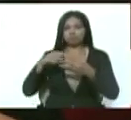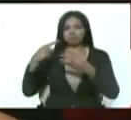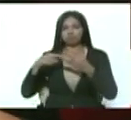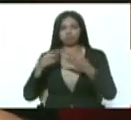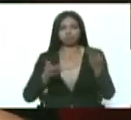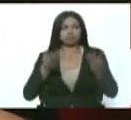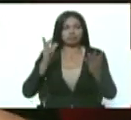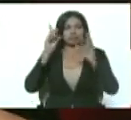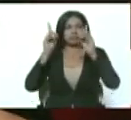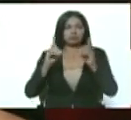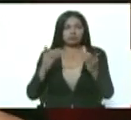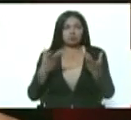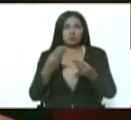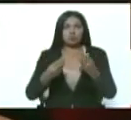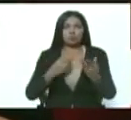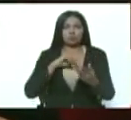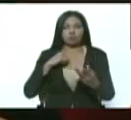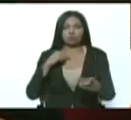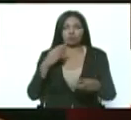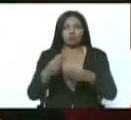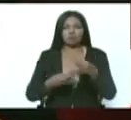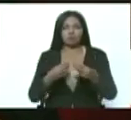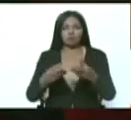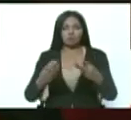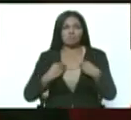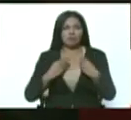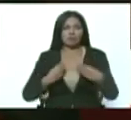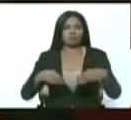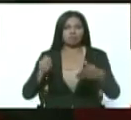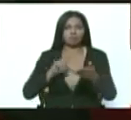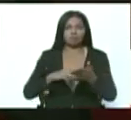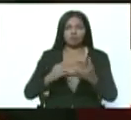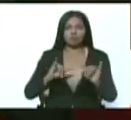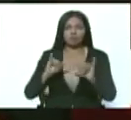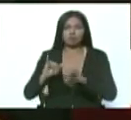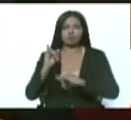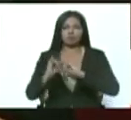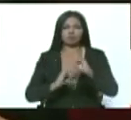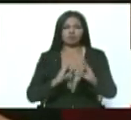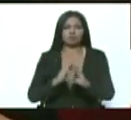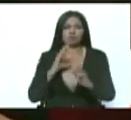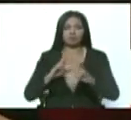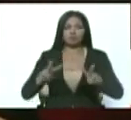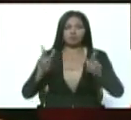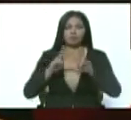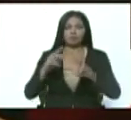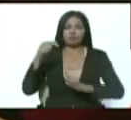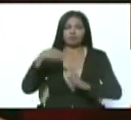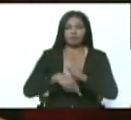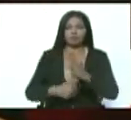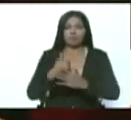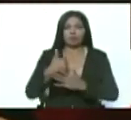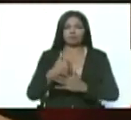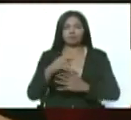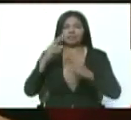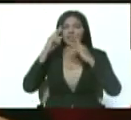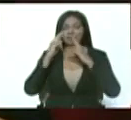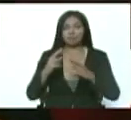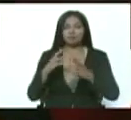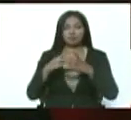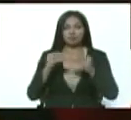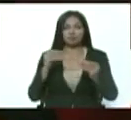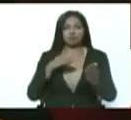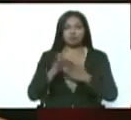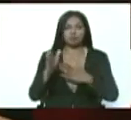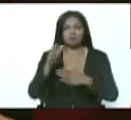bueno, surgió y le dio vida y revitalizó a la comunidad internacional en sus valores más profundos, en el respeto a la